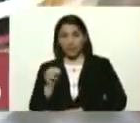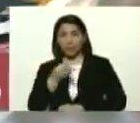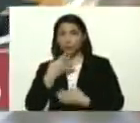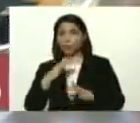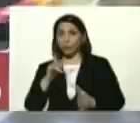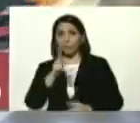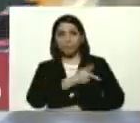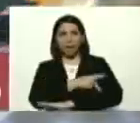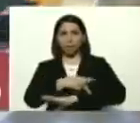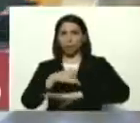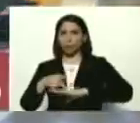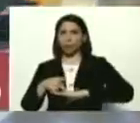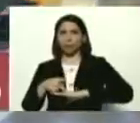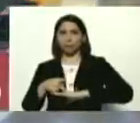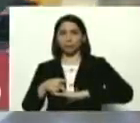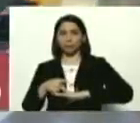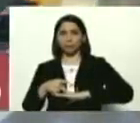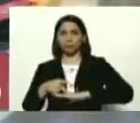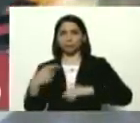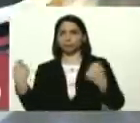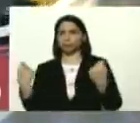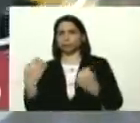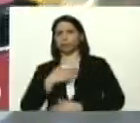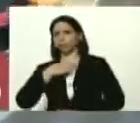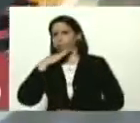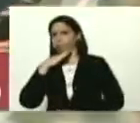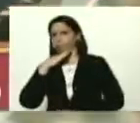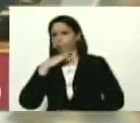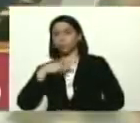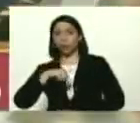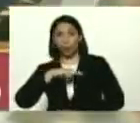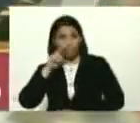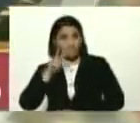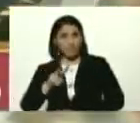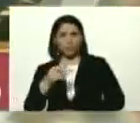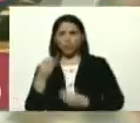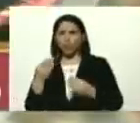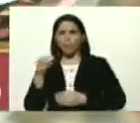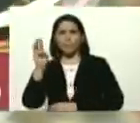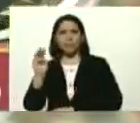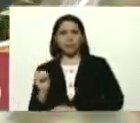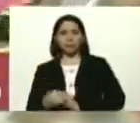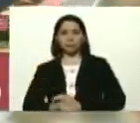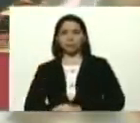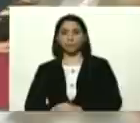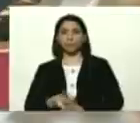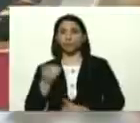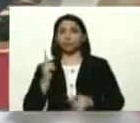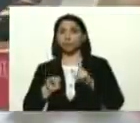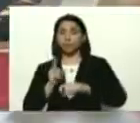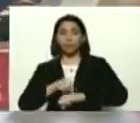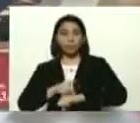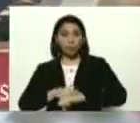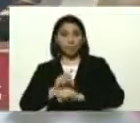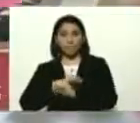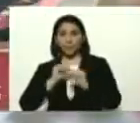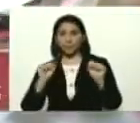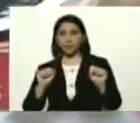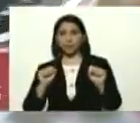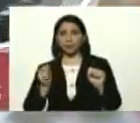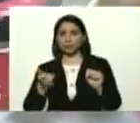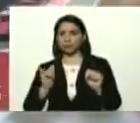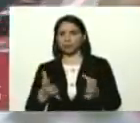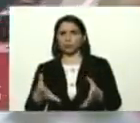una parroquia populosa. Hemos visto imágenes donde Petare, en algunas horas de la mañana, hay